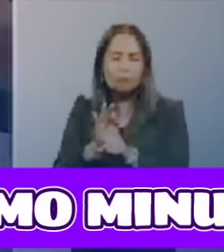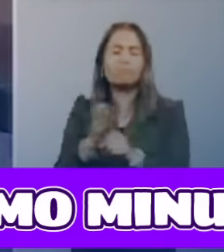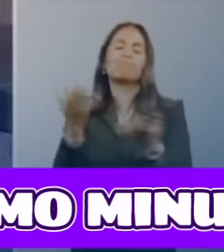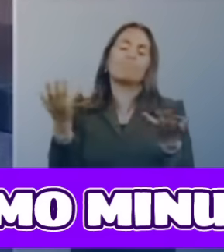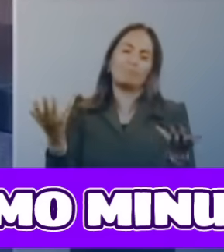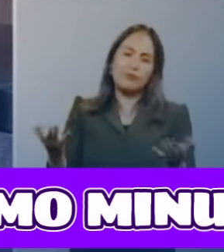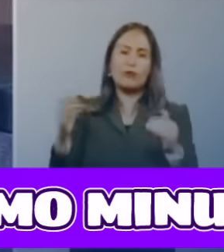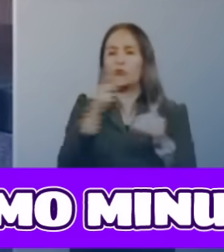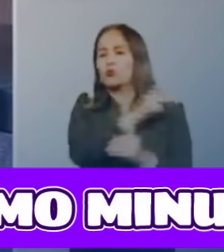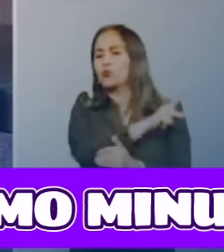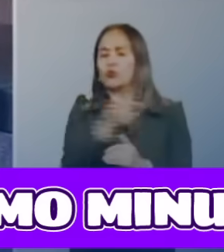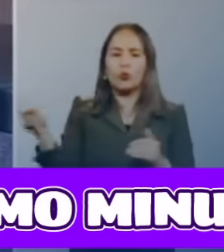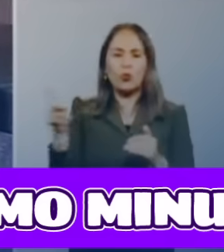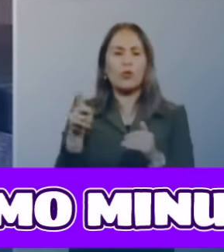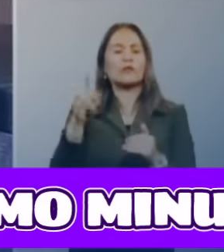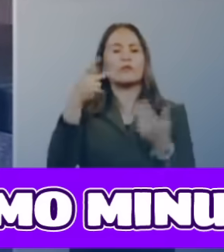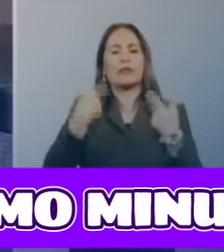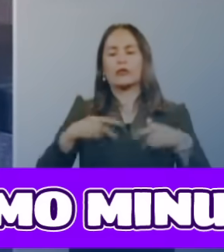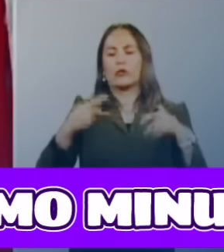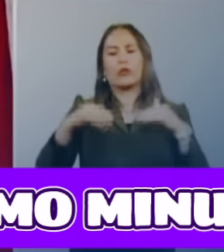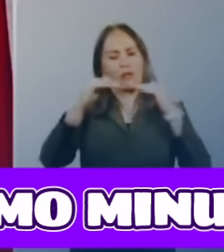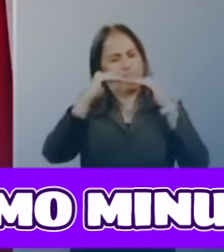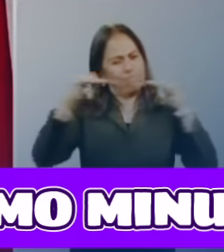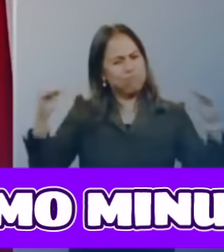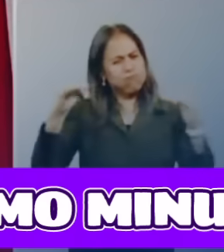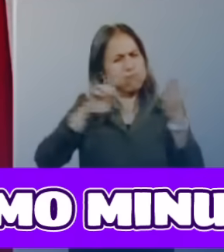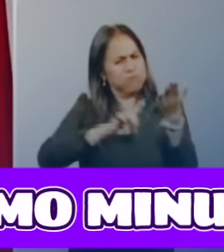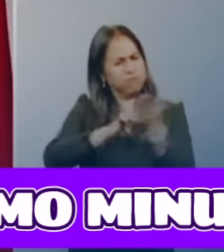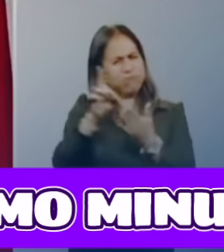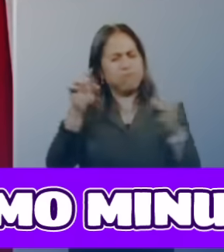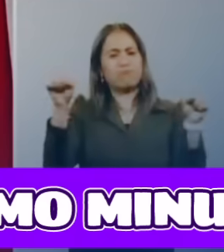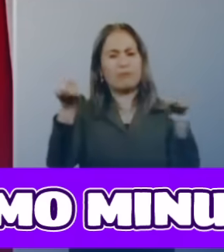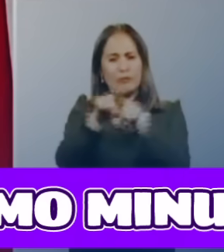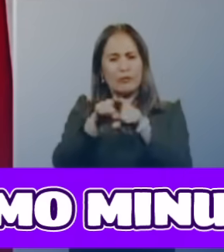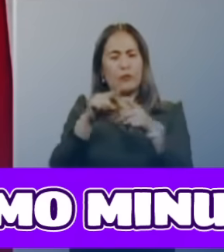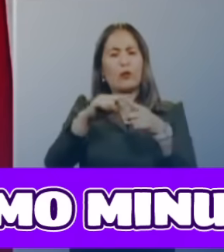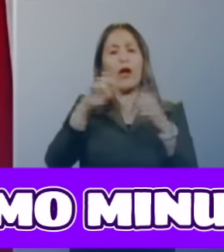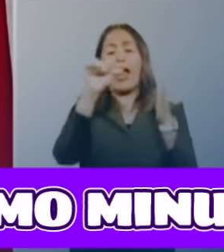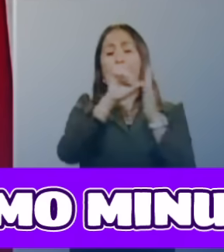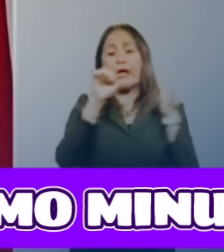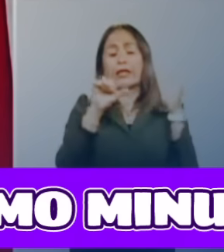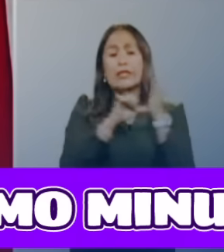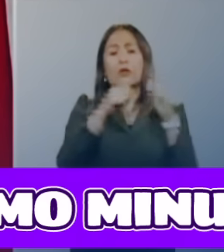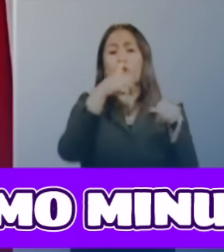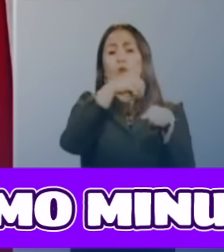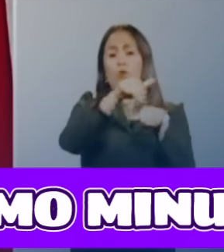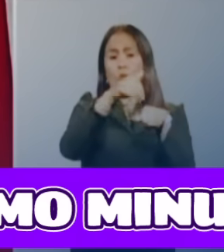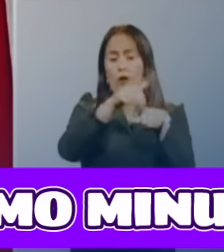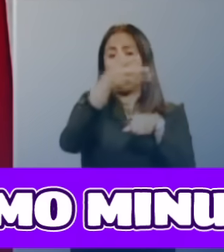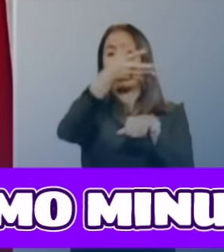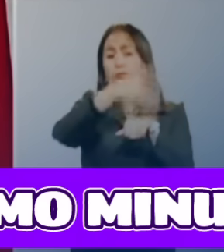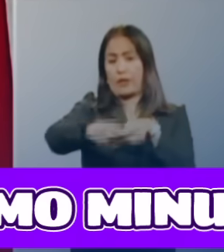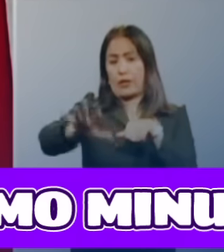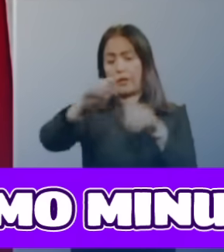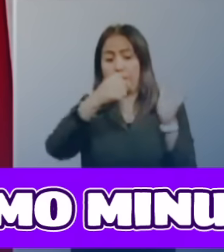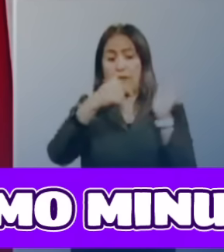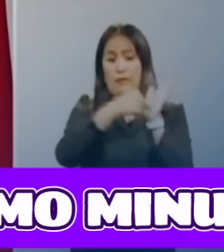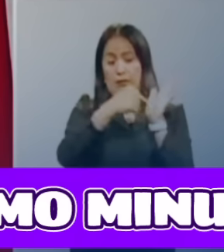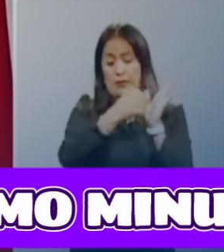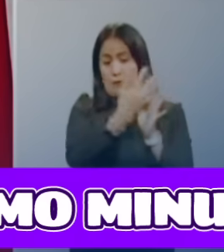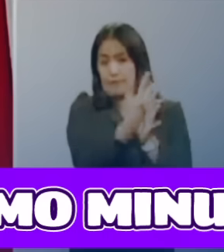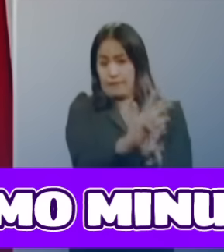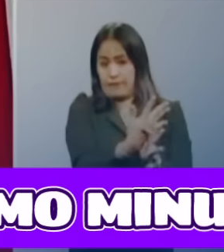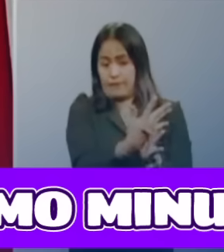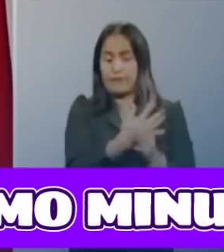los derechos de todas las personas. En su artículo 10 establece,